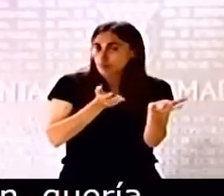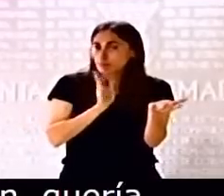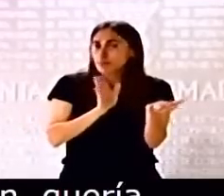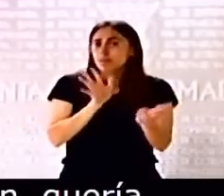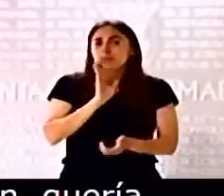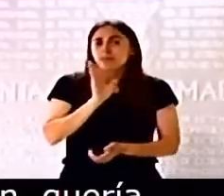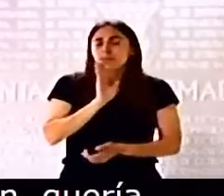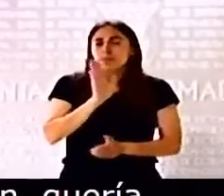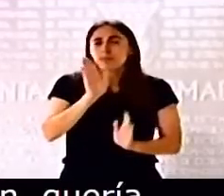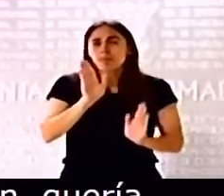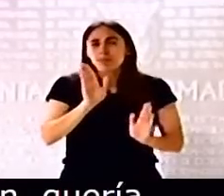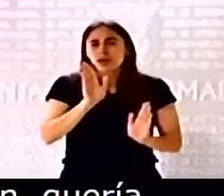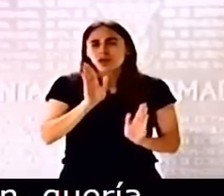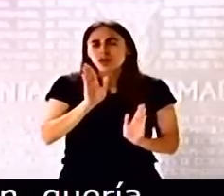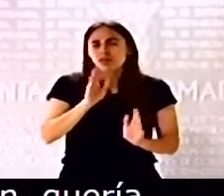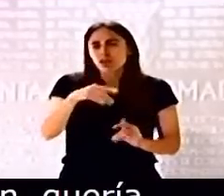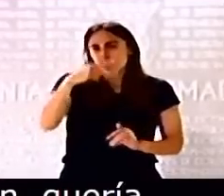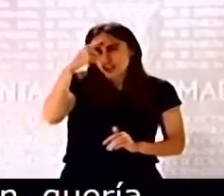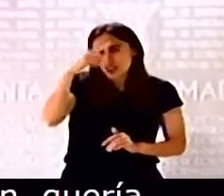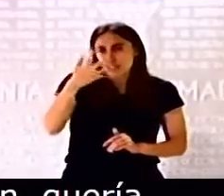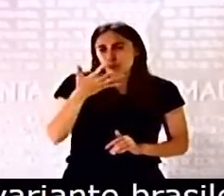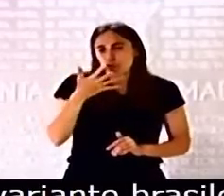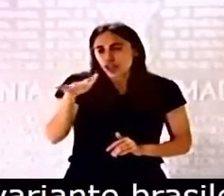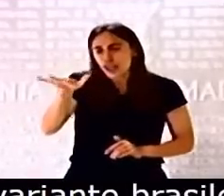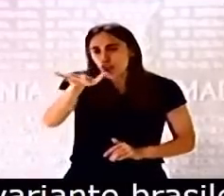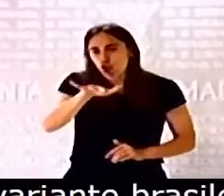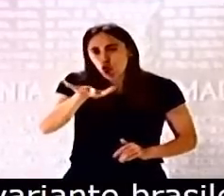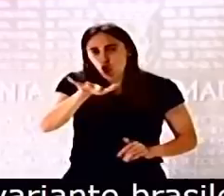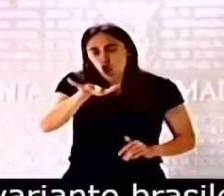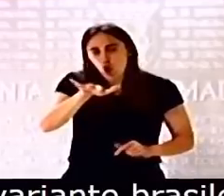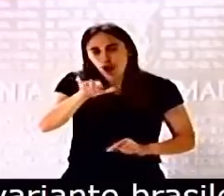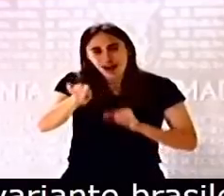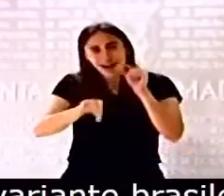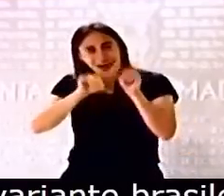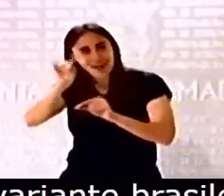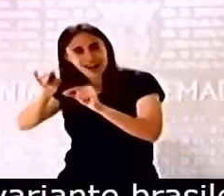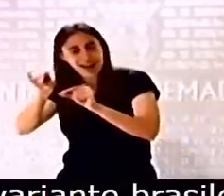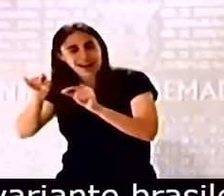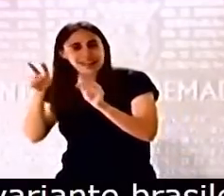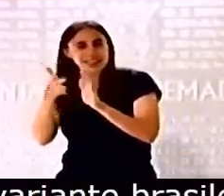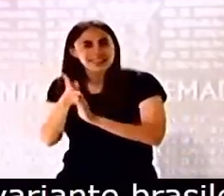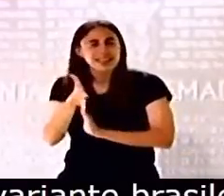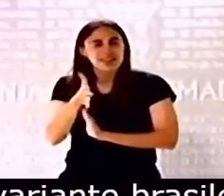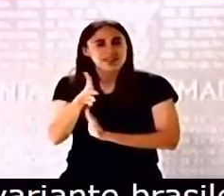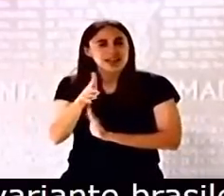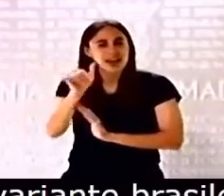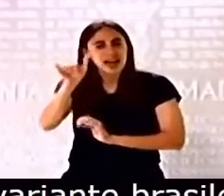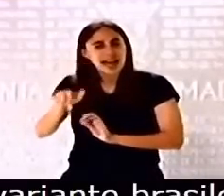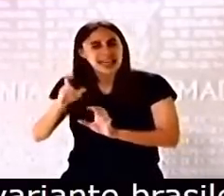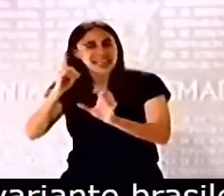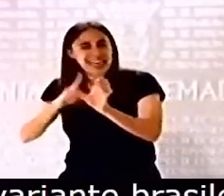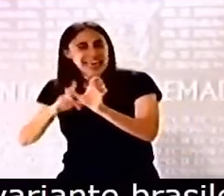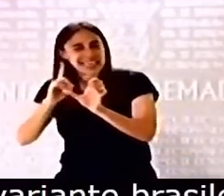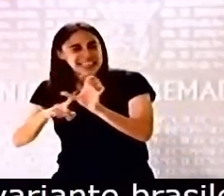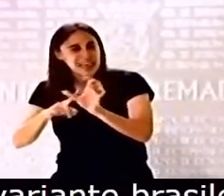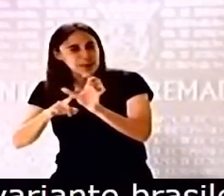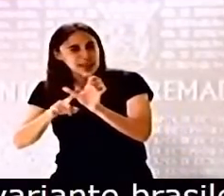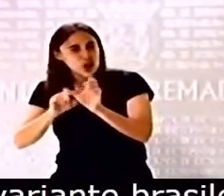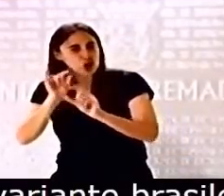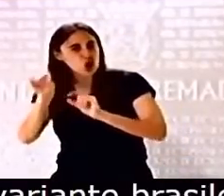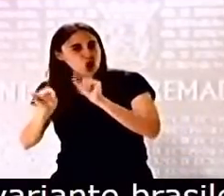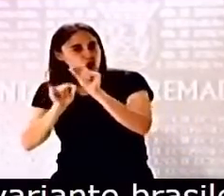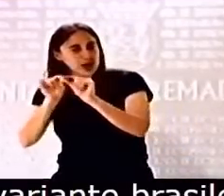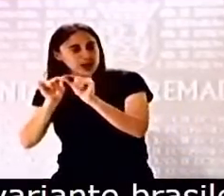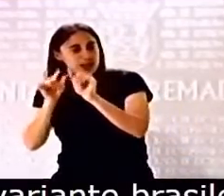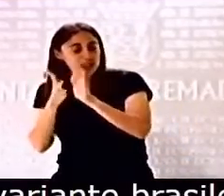¿se conoce si hay transmisión local? Es decir, si se ha contagiado a extremeños, a